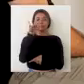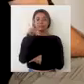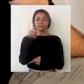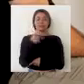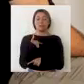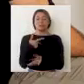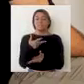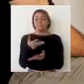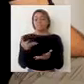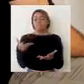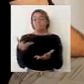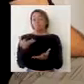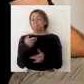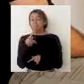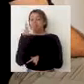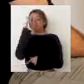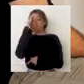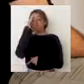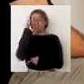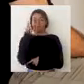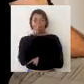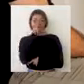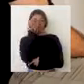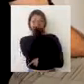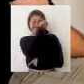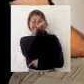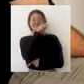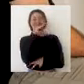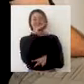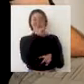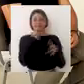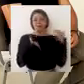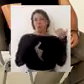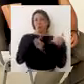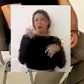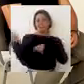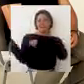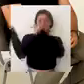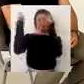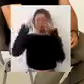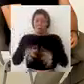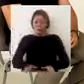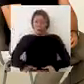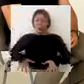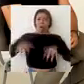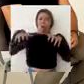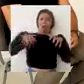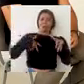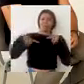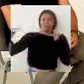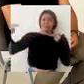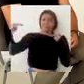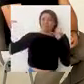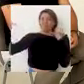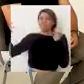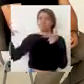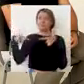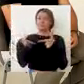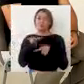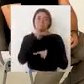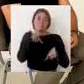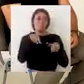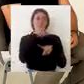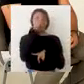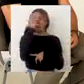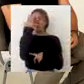seguramente veían cómo los muchachos jugaban juegos de rol y se enfrentaban a monstruos y a calabozos y dragones. Los que no han visto